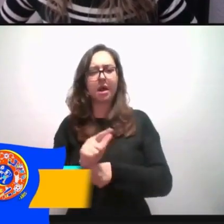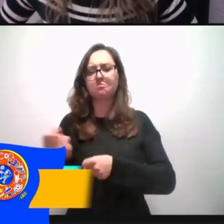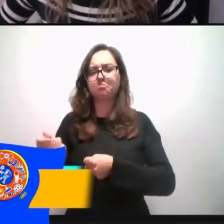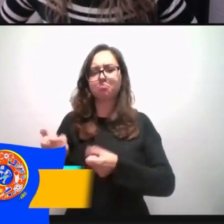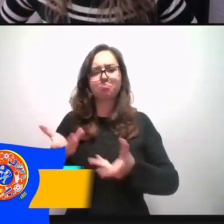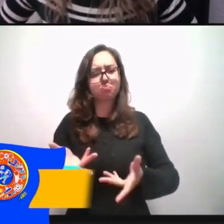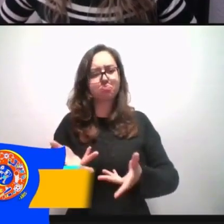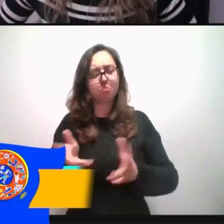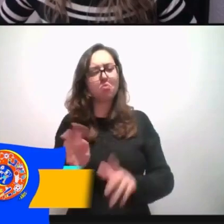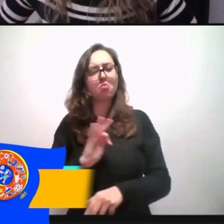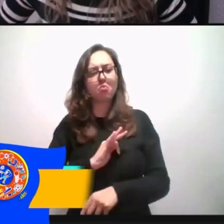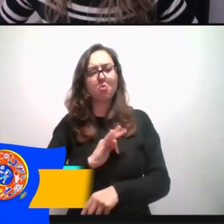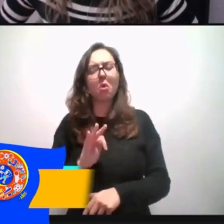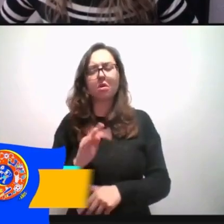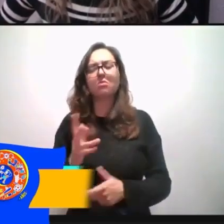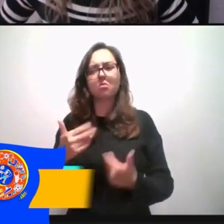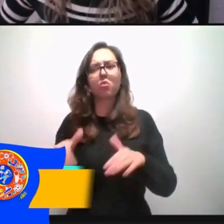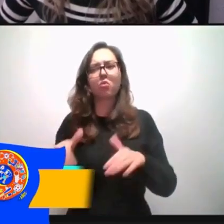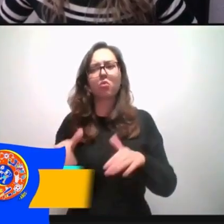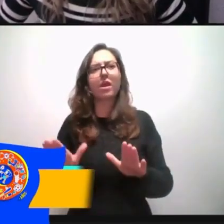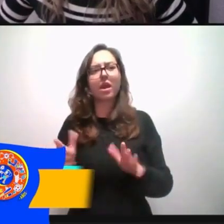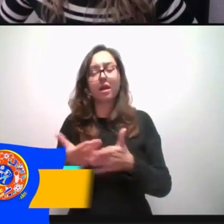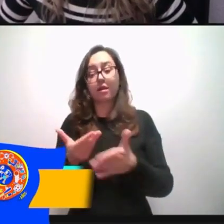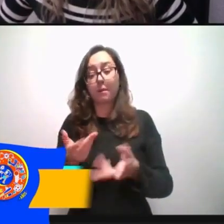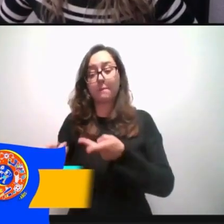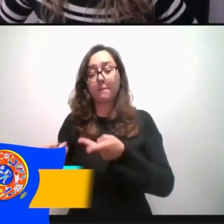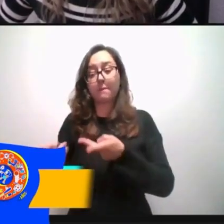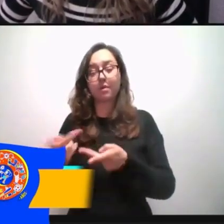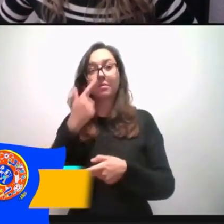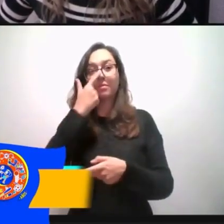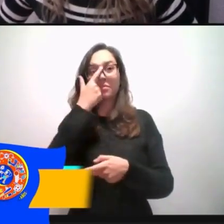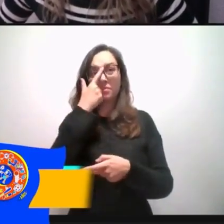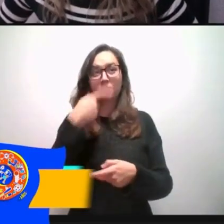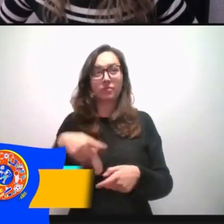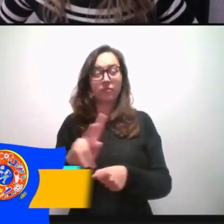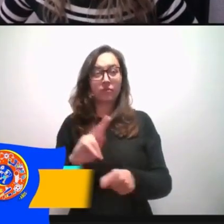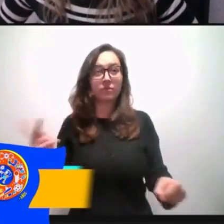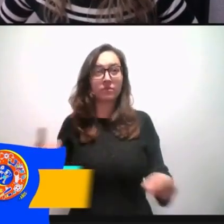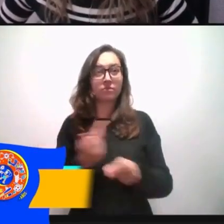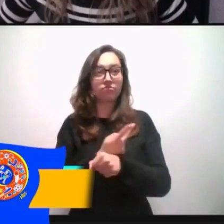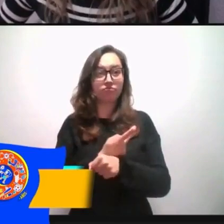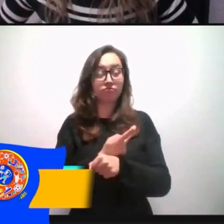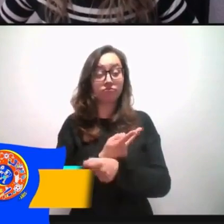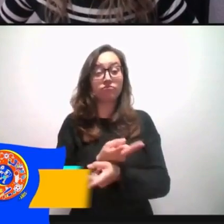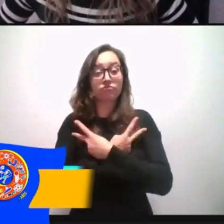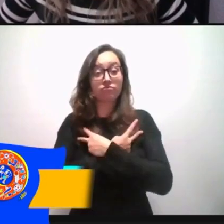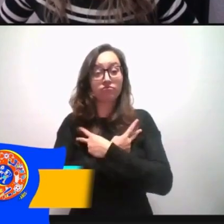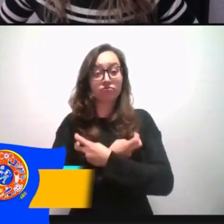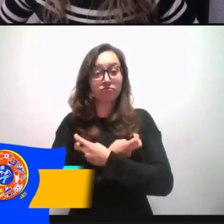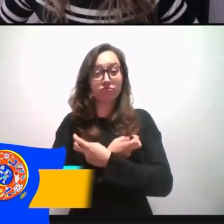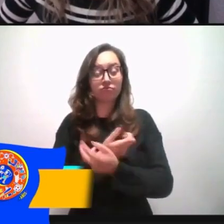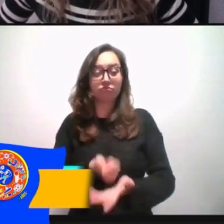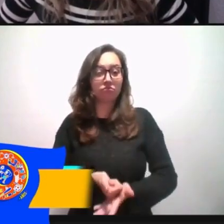hueso. En estos casos, el hueso funciona básicamente como una armazón, como una